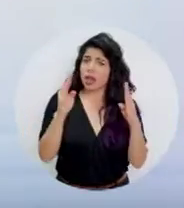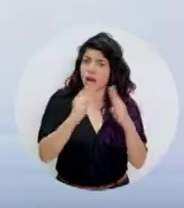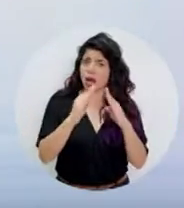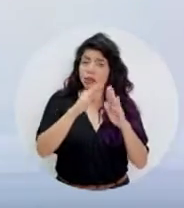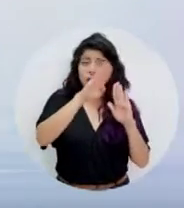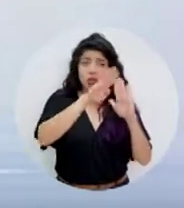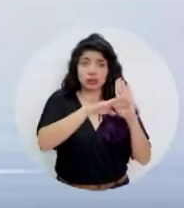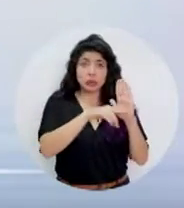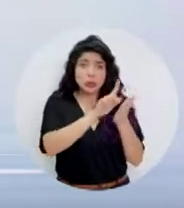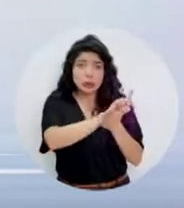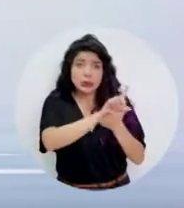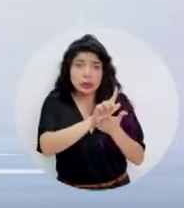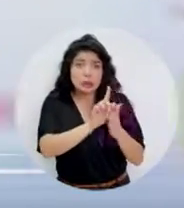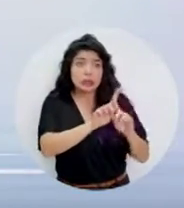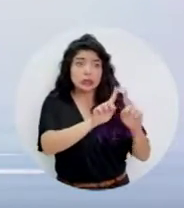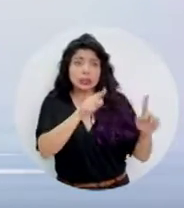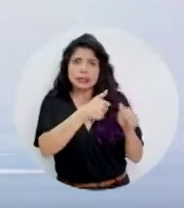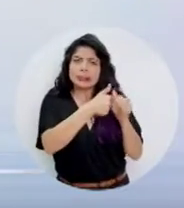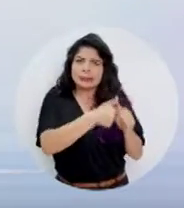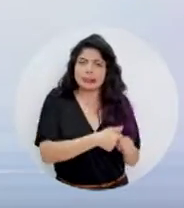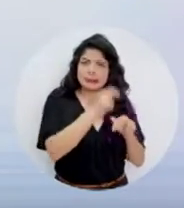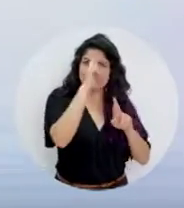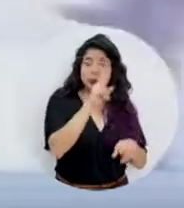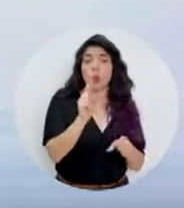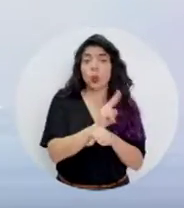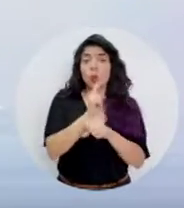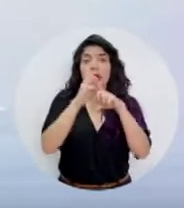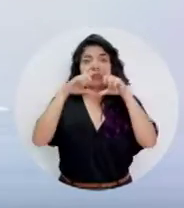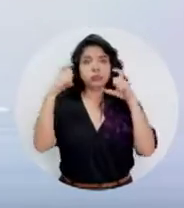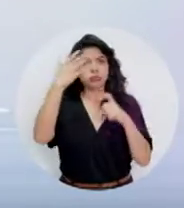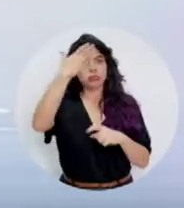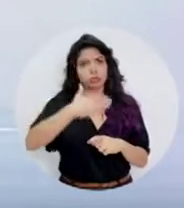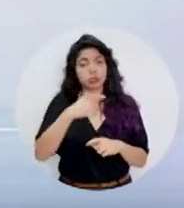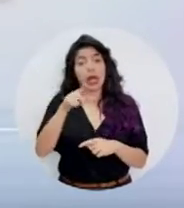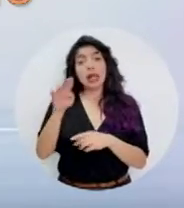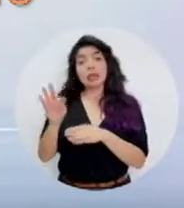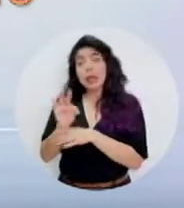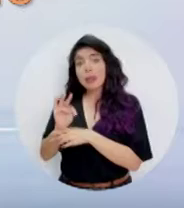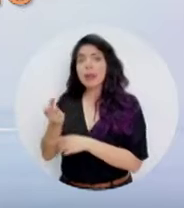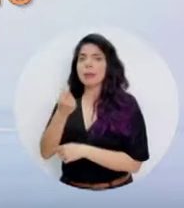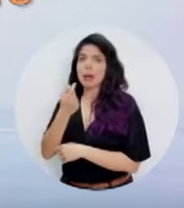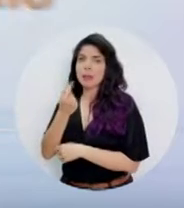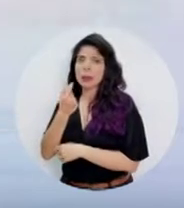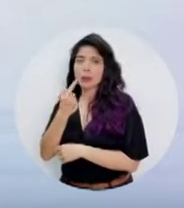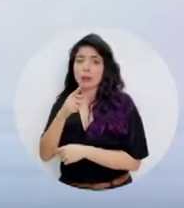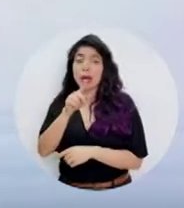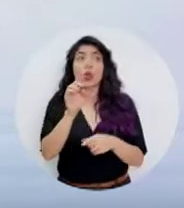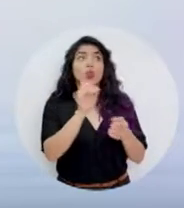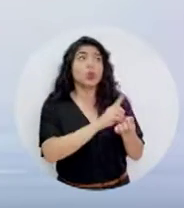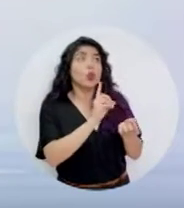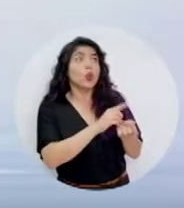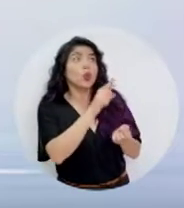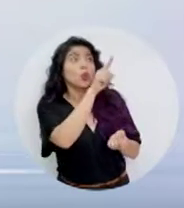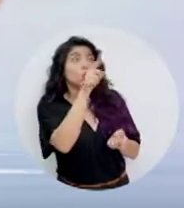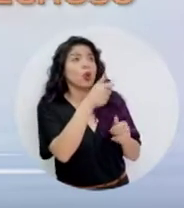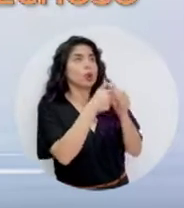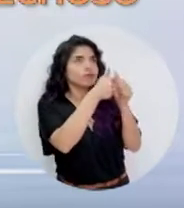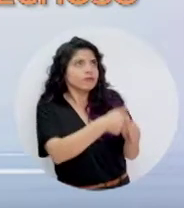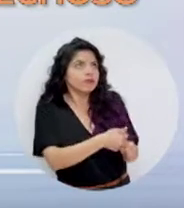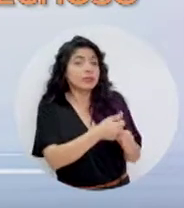diferentes entidades involucradas en el manejo de la pandemia trabajó en material informativo que busca generar conciencia a la población costarricense